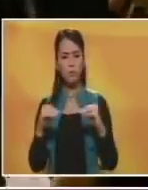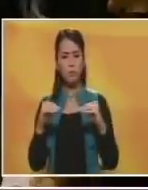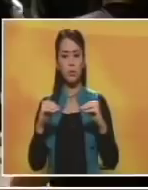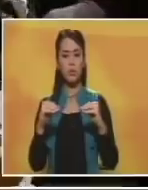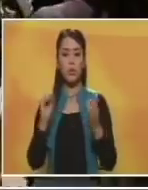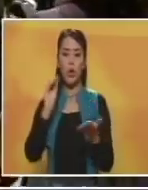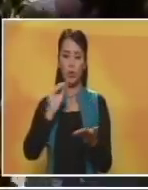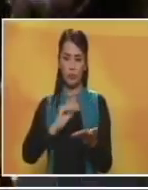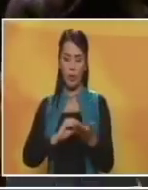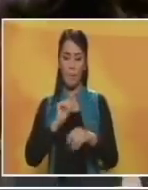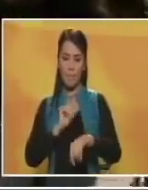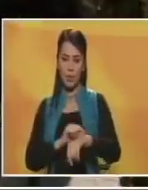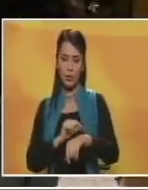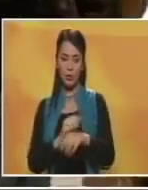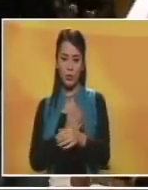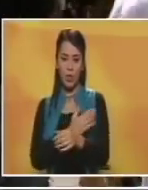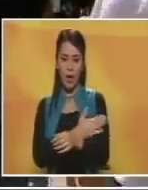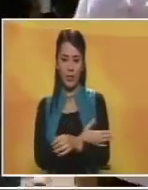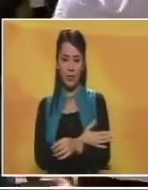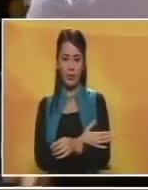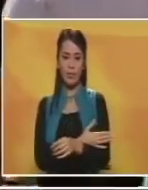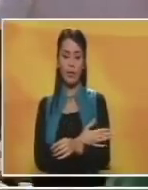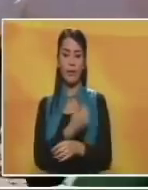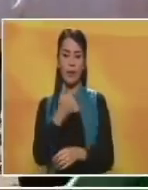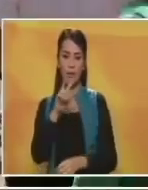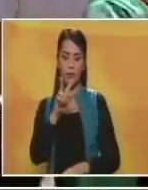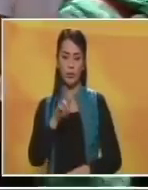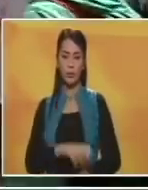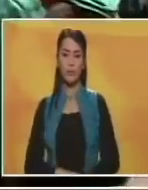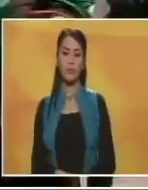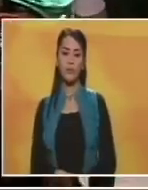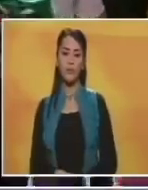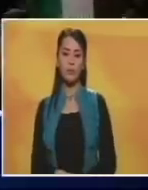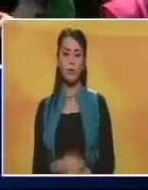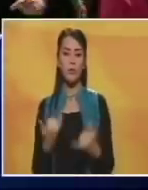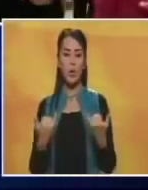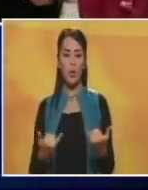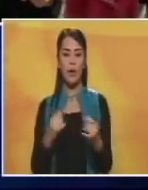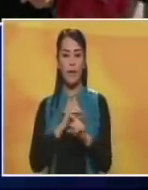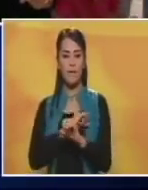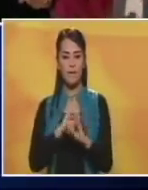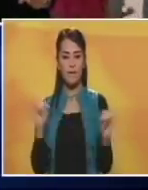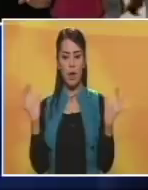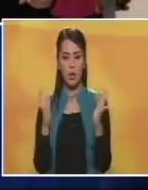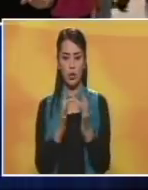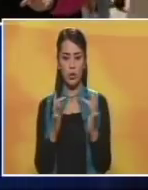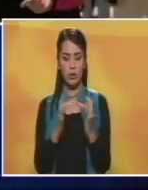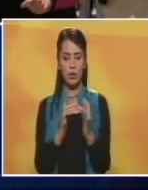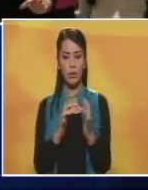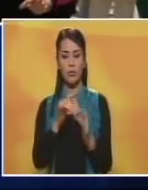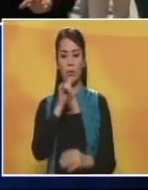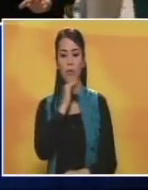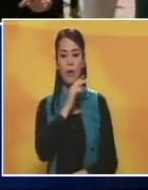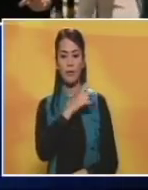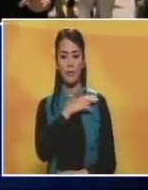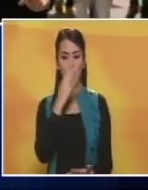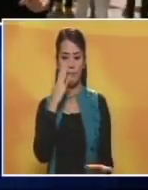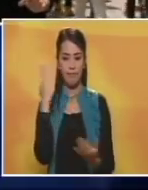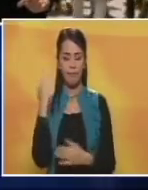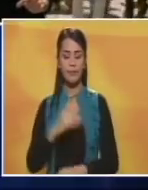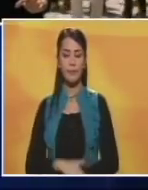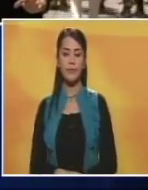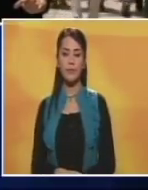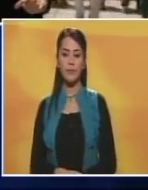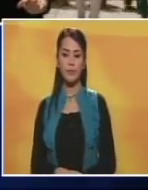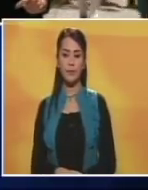presentó minutos antes del mediodía. Nosotros de esta manera finalizamos este contacto. Sigan con más de la emisión meridiana de Noticiero